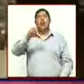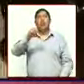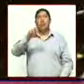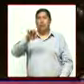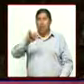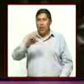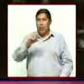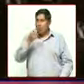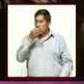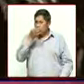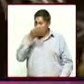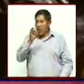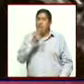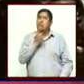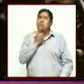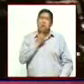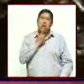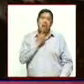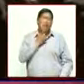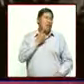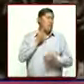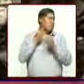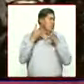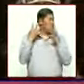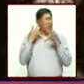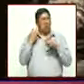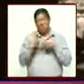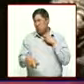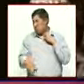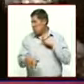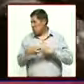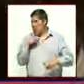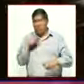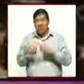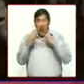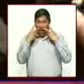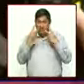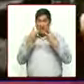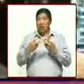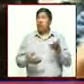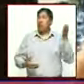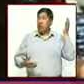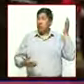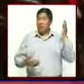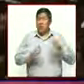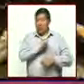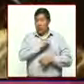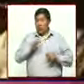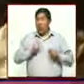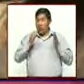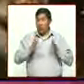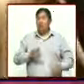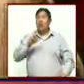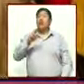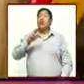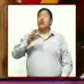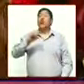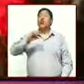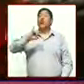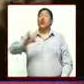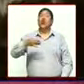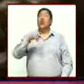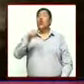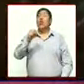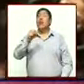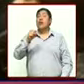momento nuevamente se viven momentos de tensión. Incluso hemos podido apreciar aquí la presencia del asambleísta Miguel Roca, que está justamente en